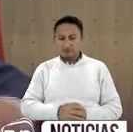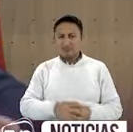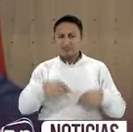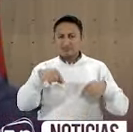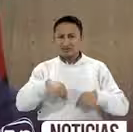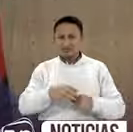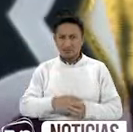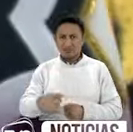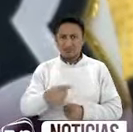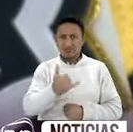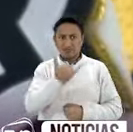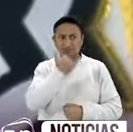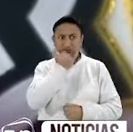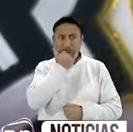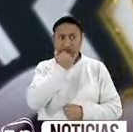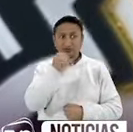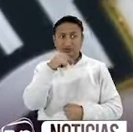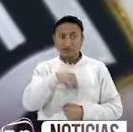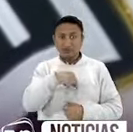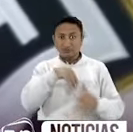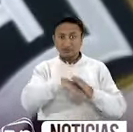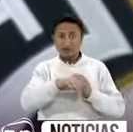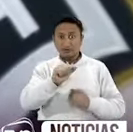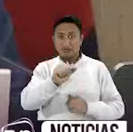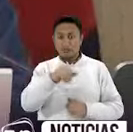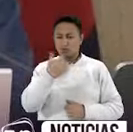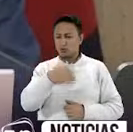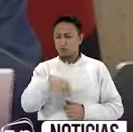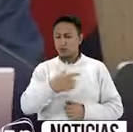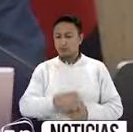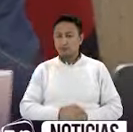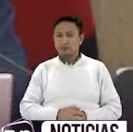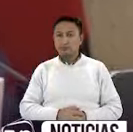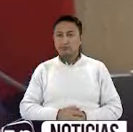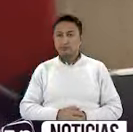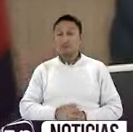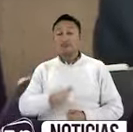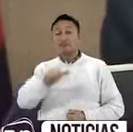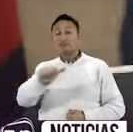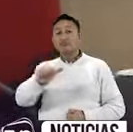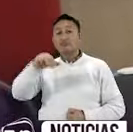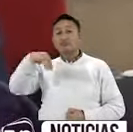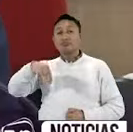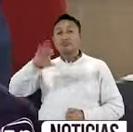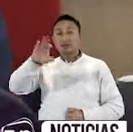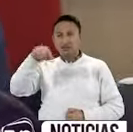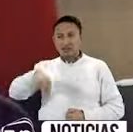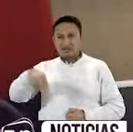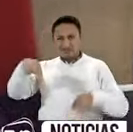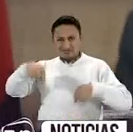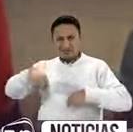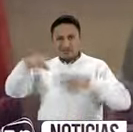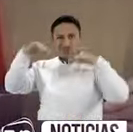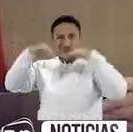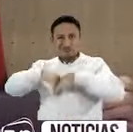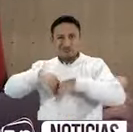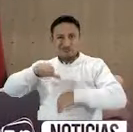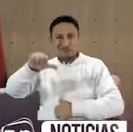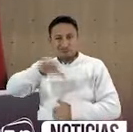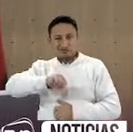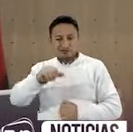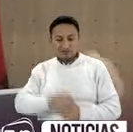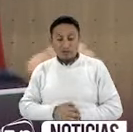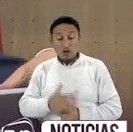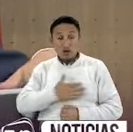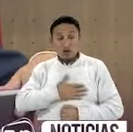graves falencias dentro de esta institución municipal. Recibí una AMT con metástasis, esta es la verdad, ratificando